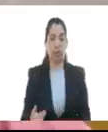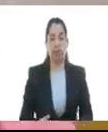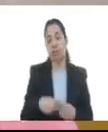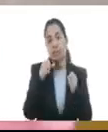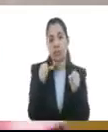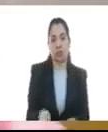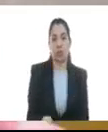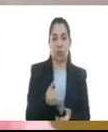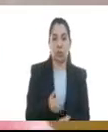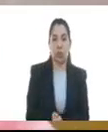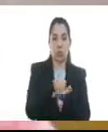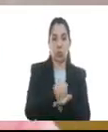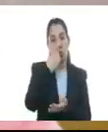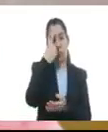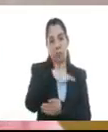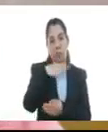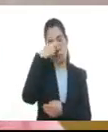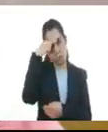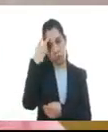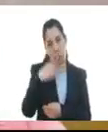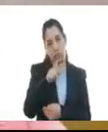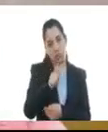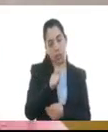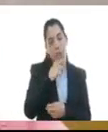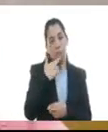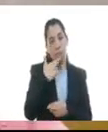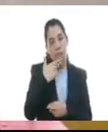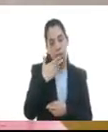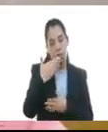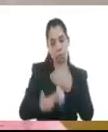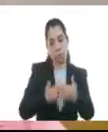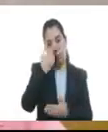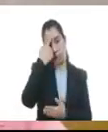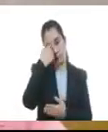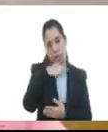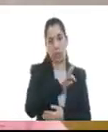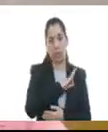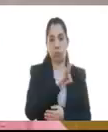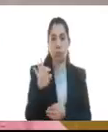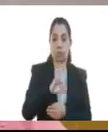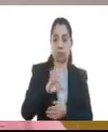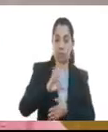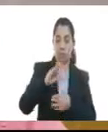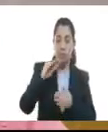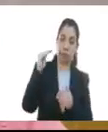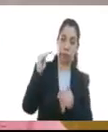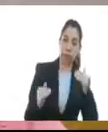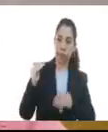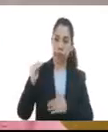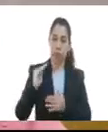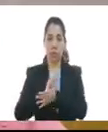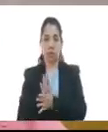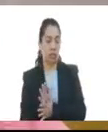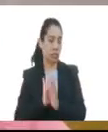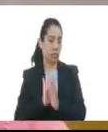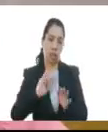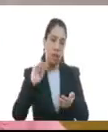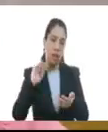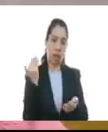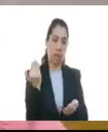va acortando las brechas entre tantos sectores que continúan siendo discriminados